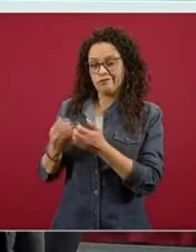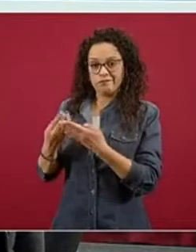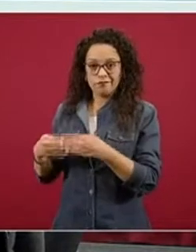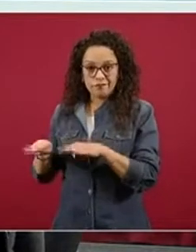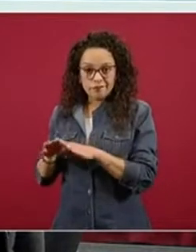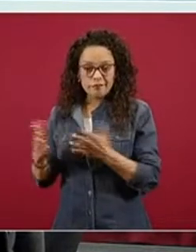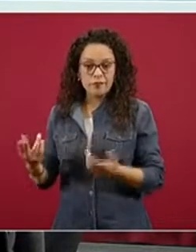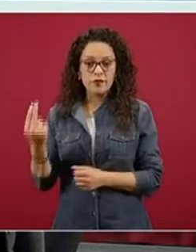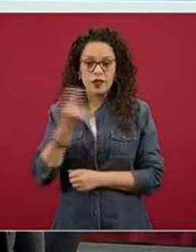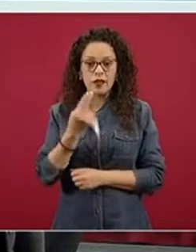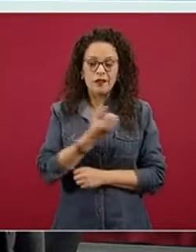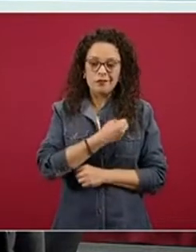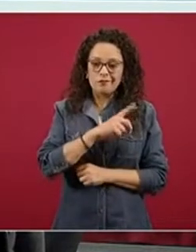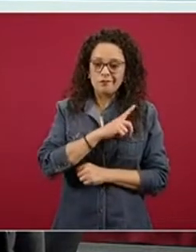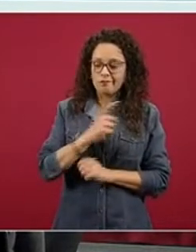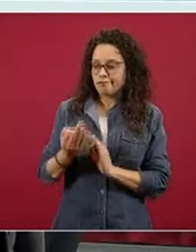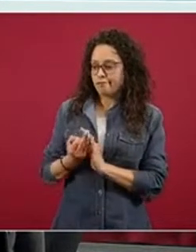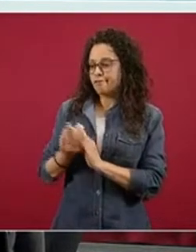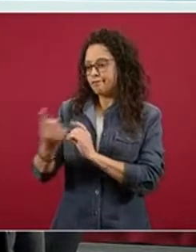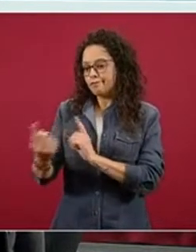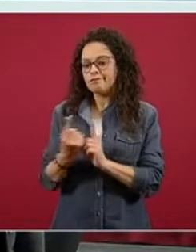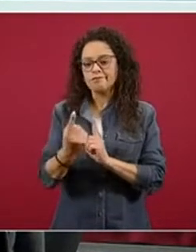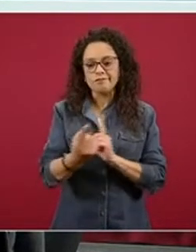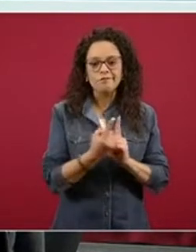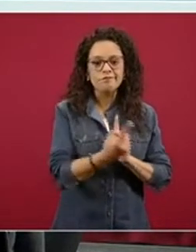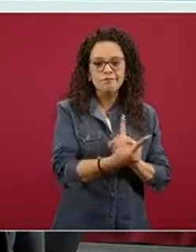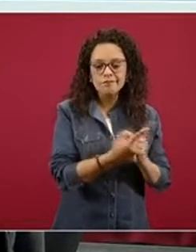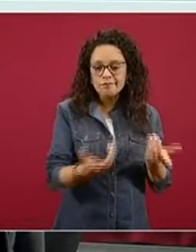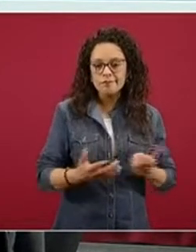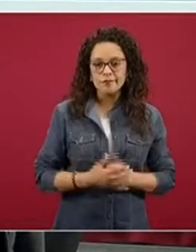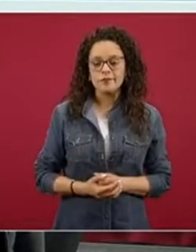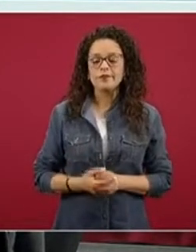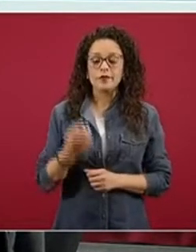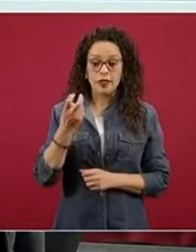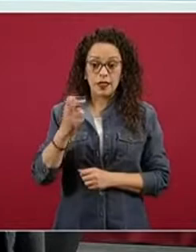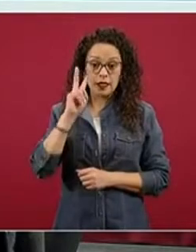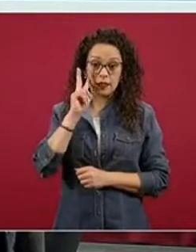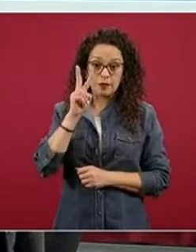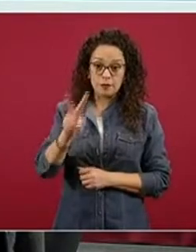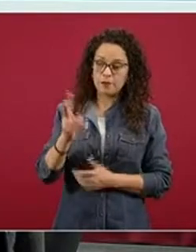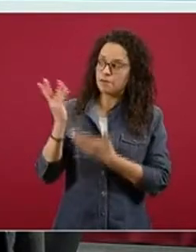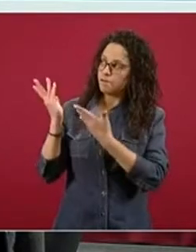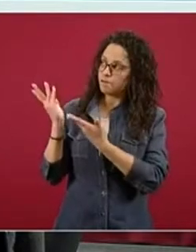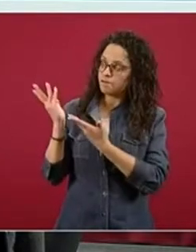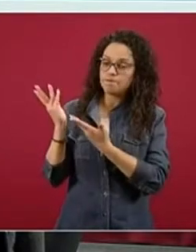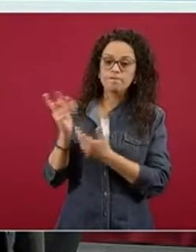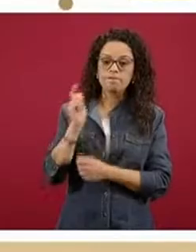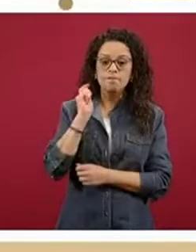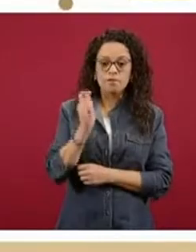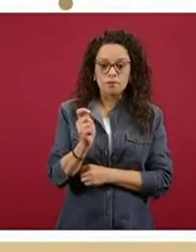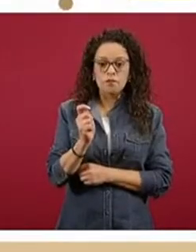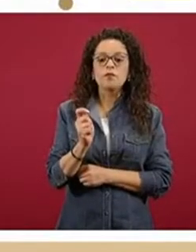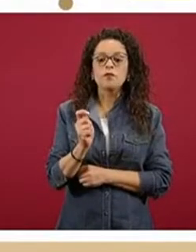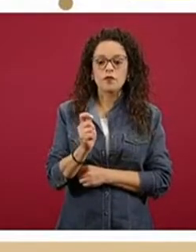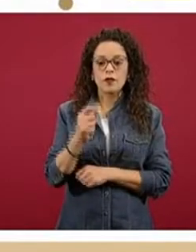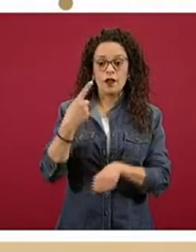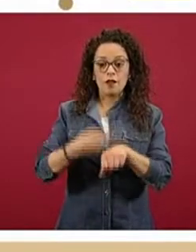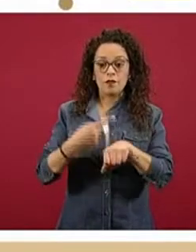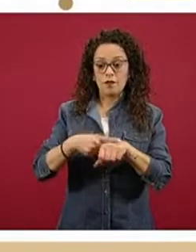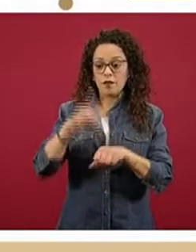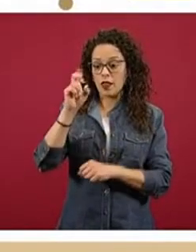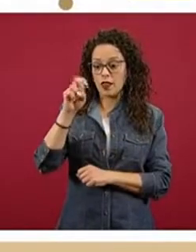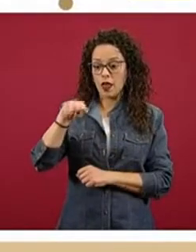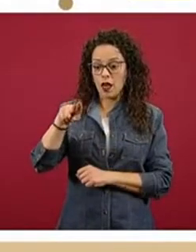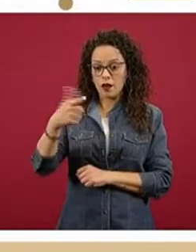distancia. Vean ustedes cómo platicábamos acerca de el comportamiento cíclico de dengue. Y